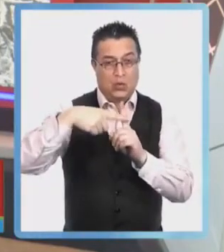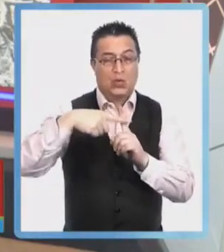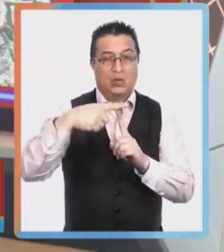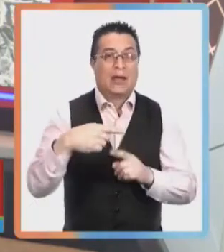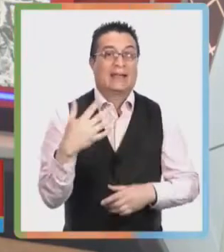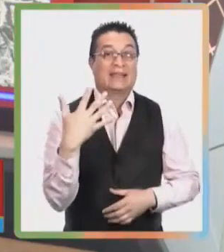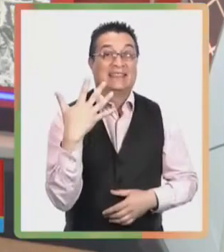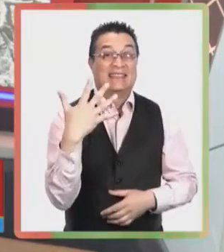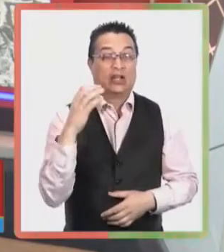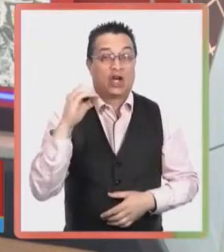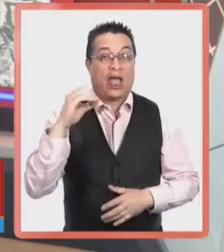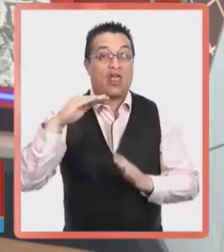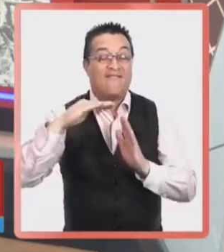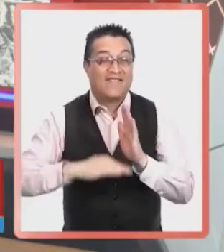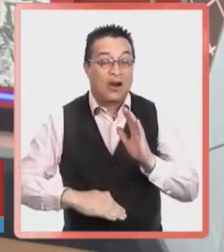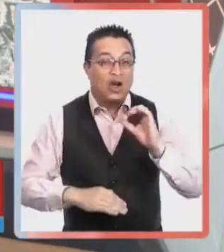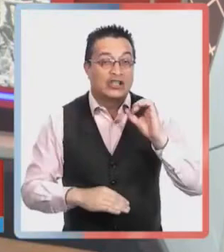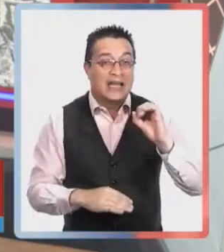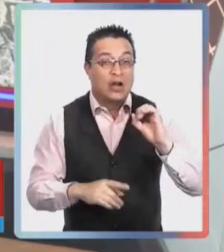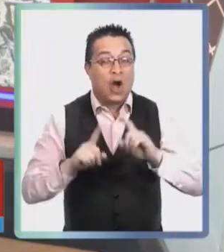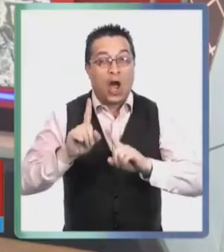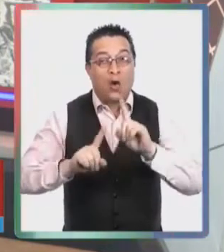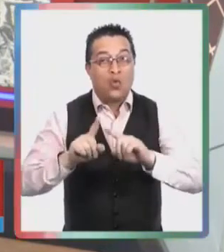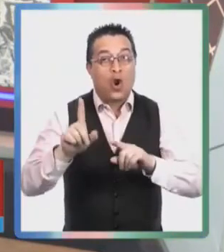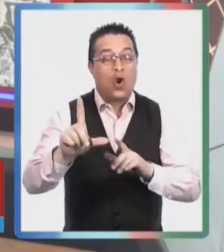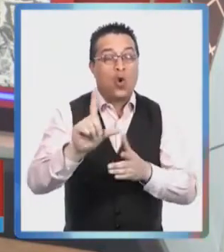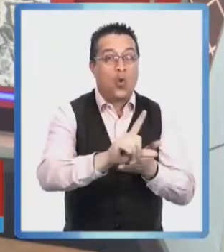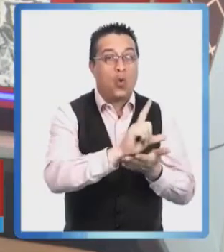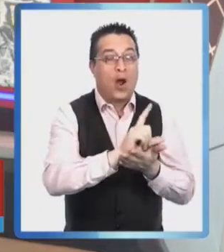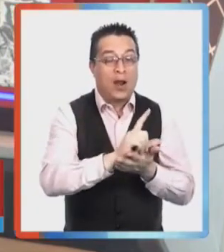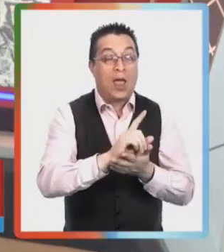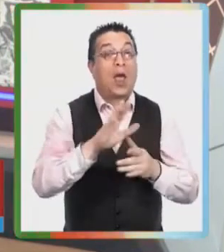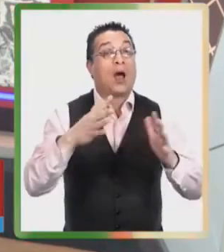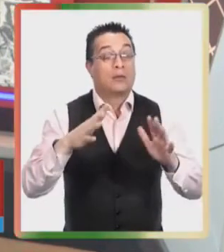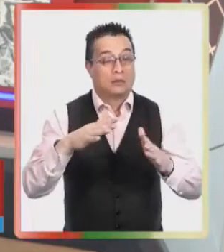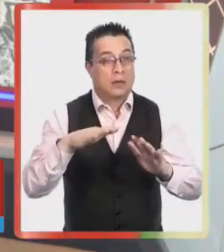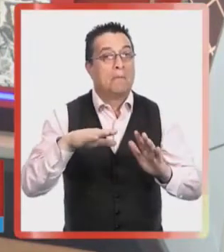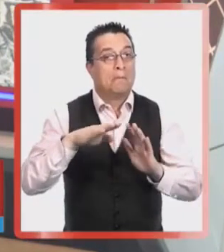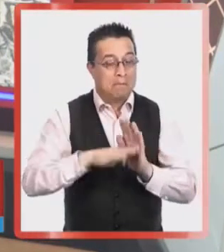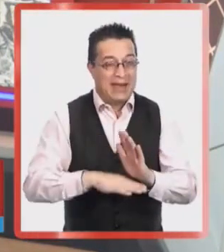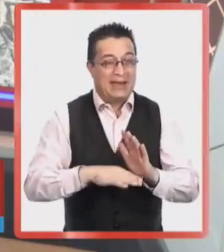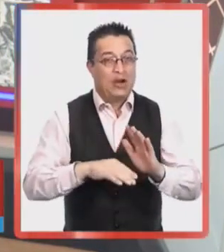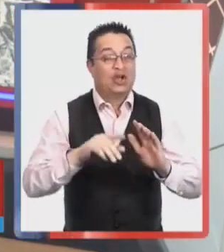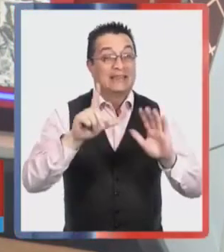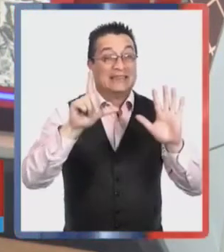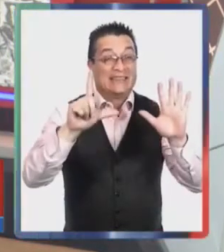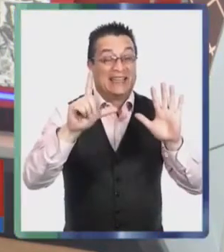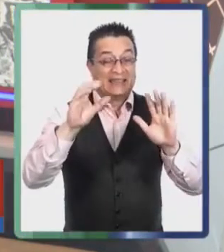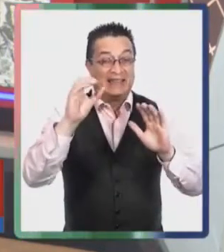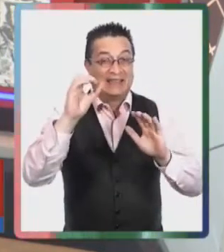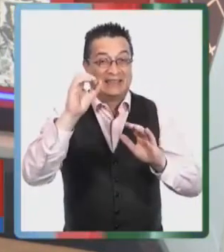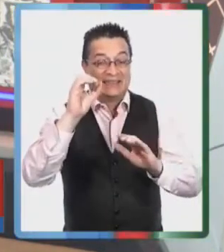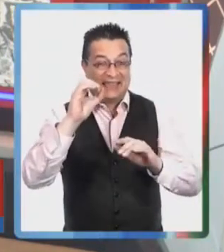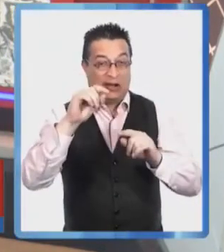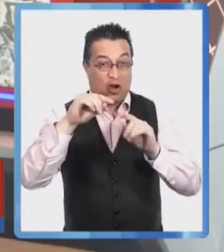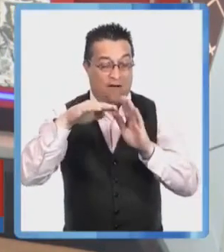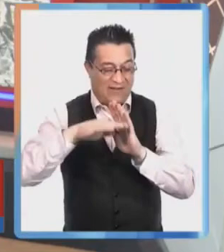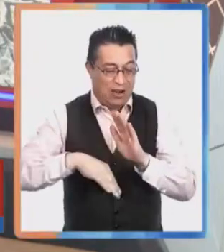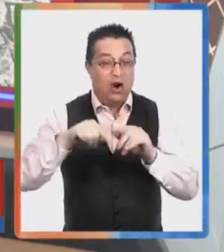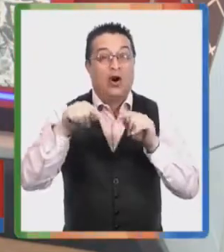marcado 5 grados bajo cero en algunos sectores y se espera que lleguen a 7 grados bajo cero durante el